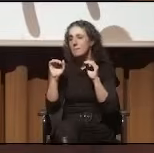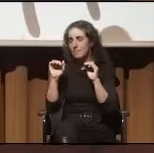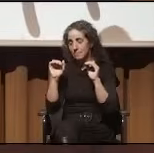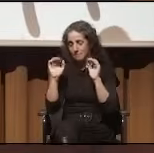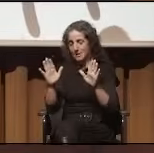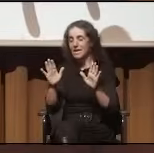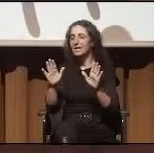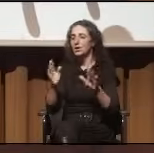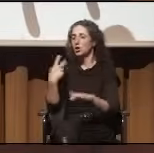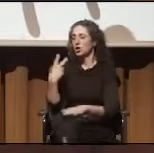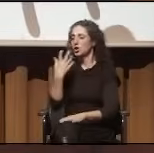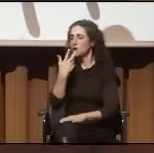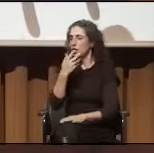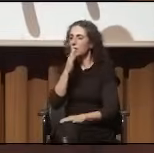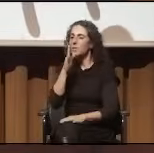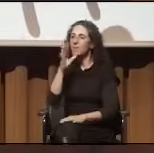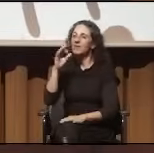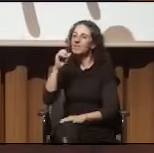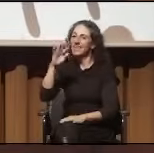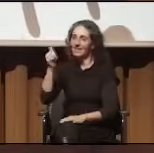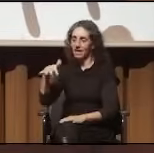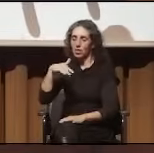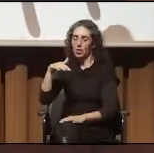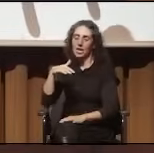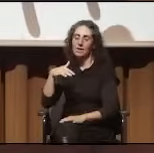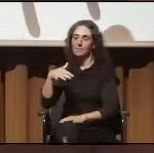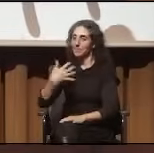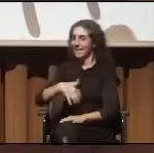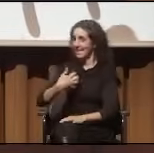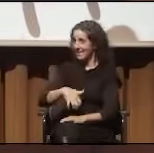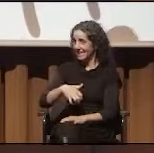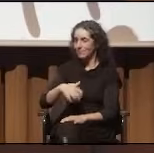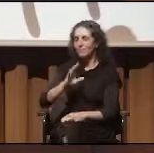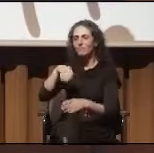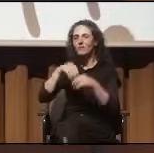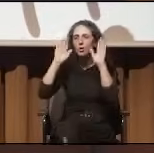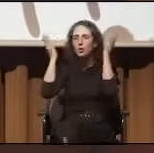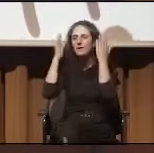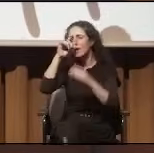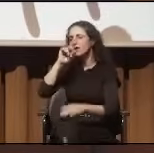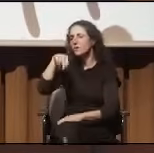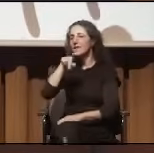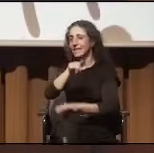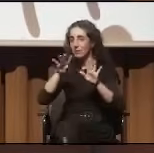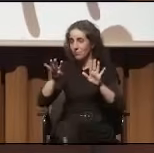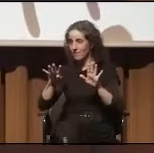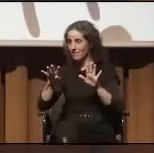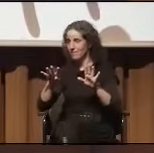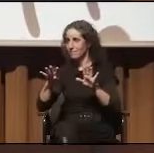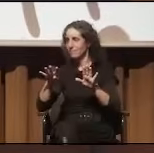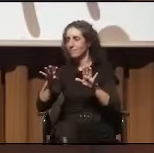Salta, en Argentina, en un congreso, no sé si era octubre de 2019, esta alumna mía, eso no